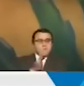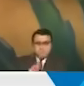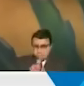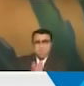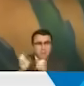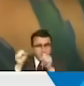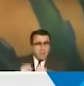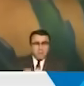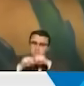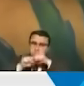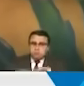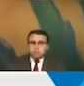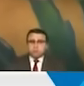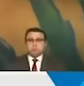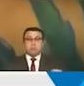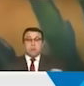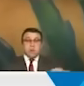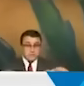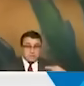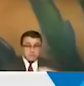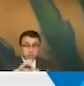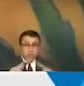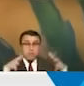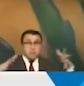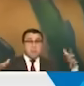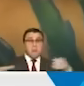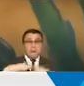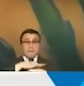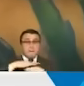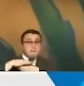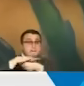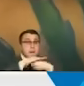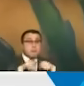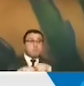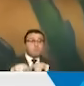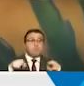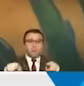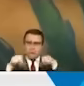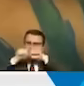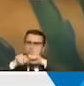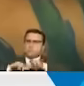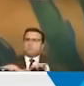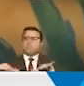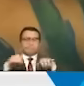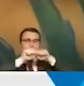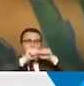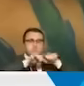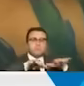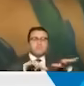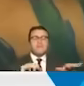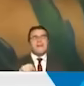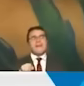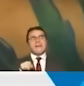se puede extender por los barrios eso es lo que hoy se llama